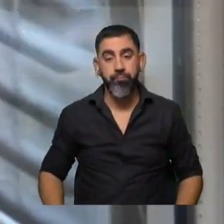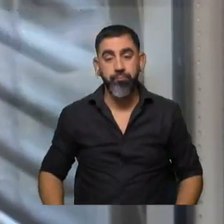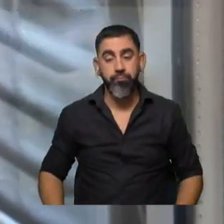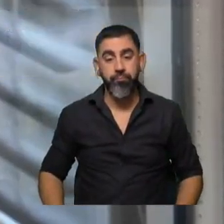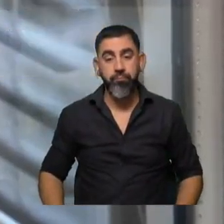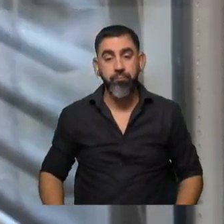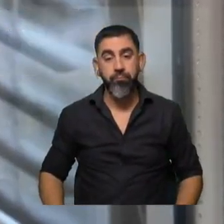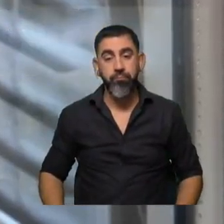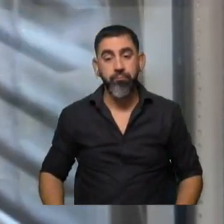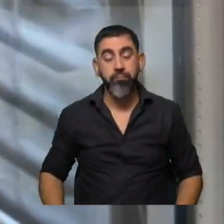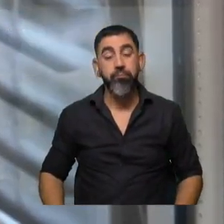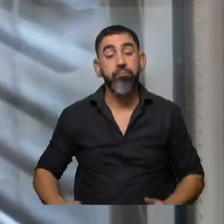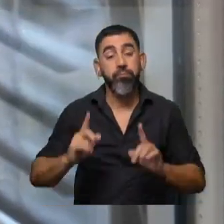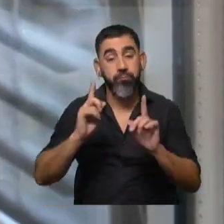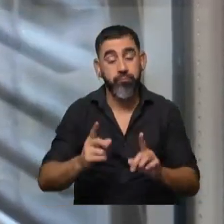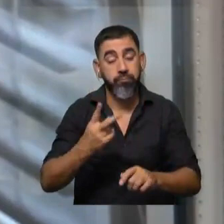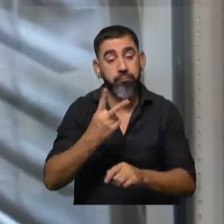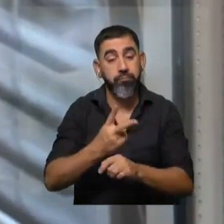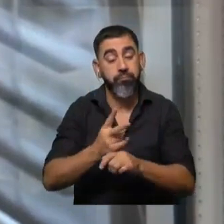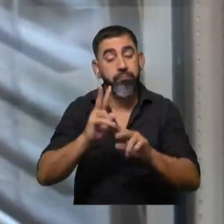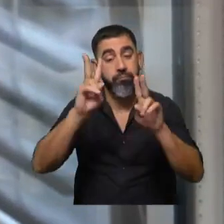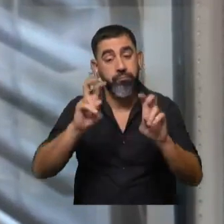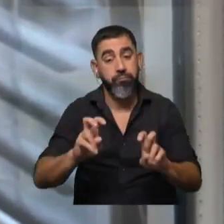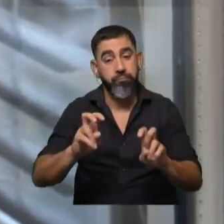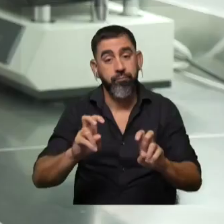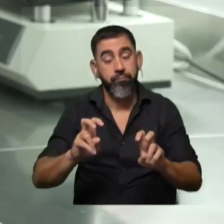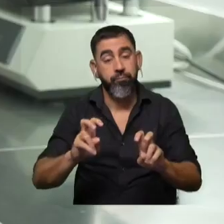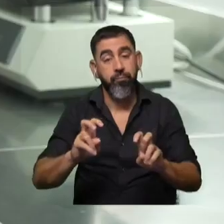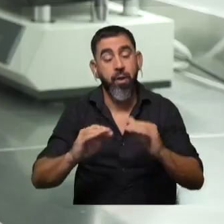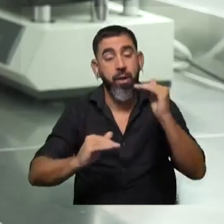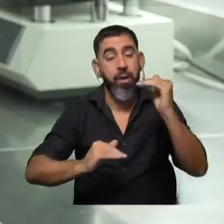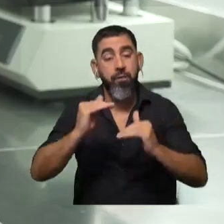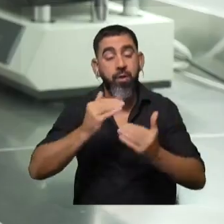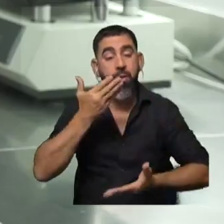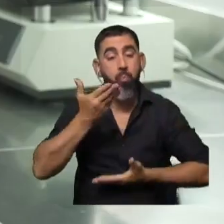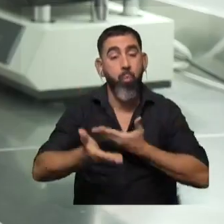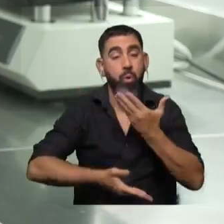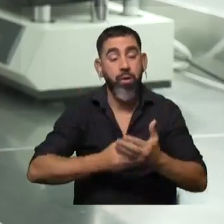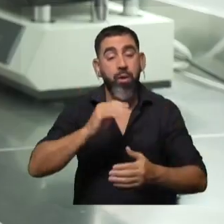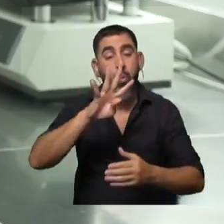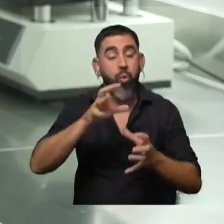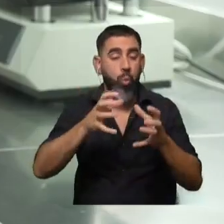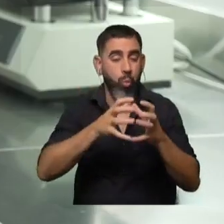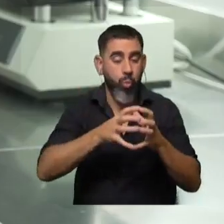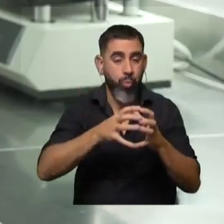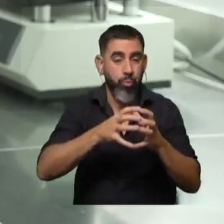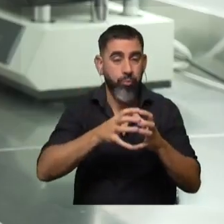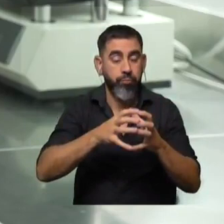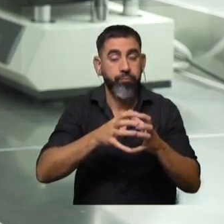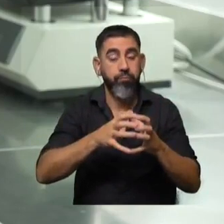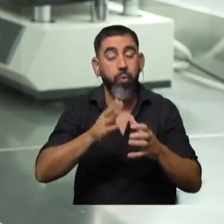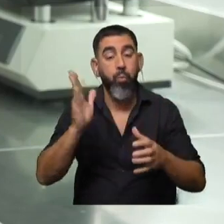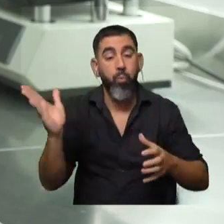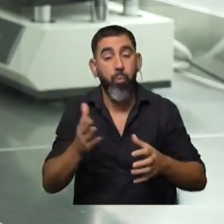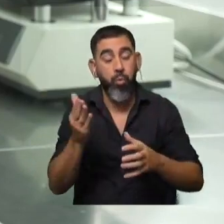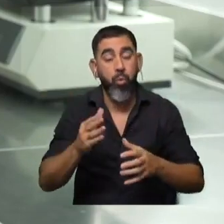Y además, lo segundo es que si dividimos los niveles de malestar en 4 categorías, aquellos productores